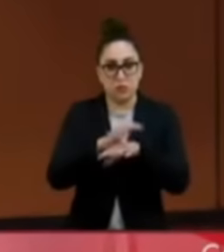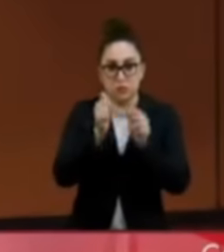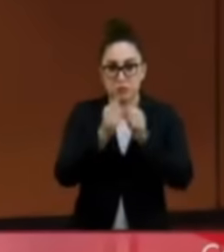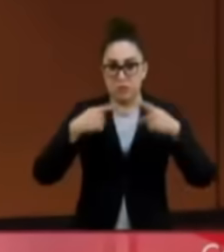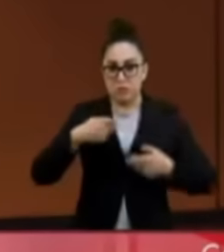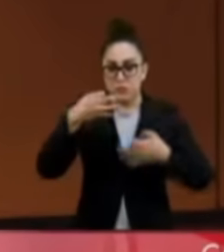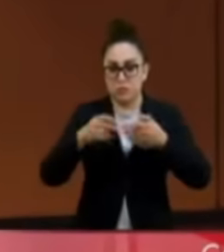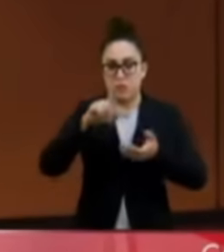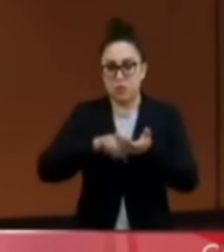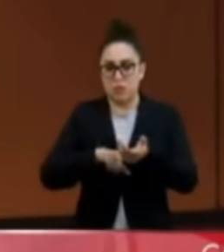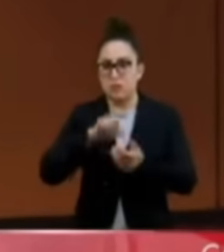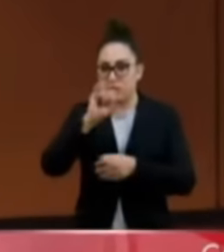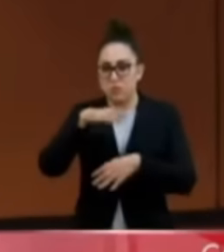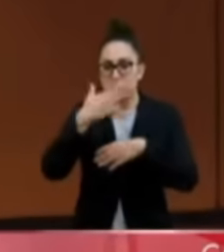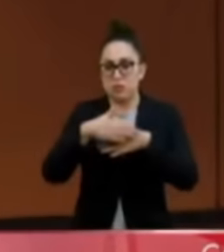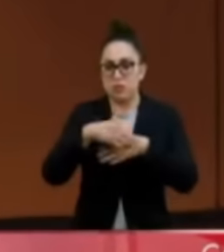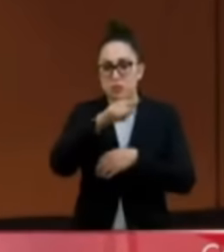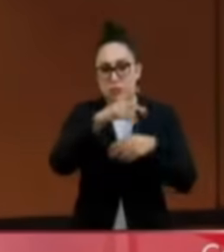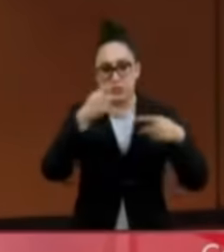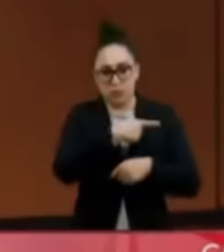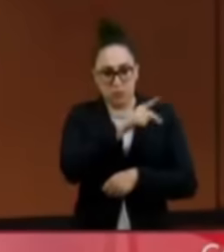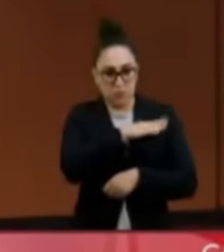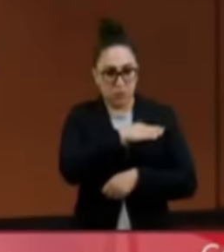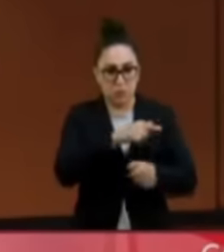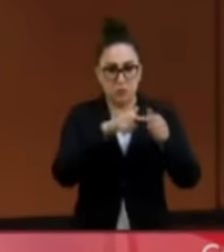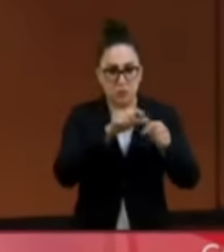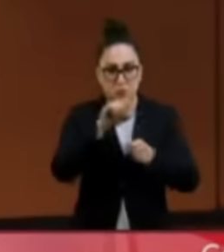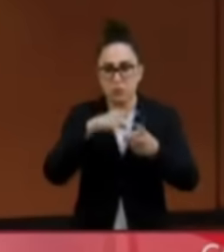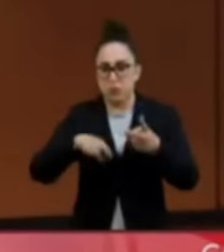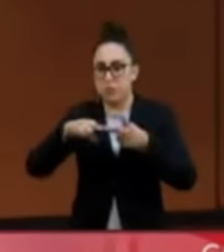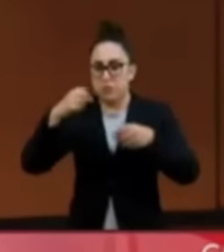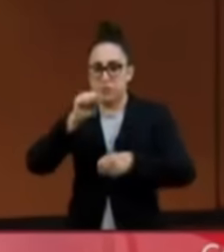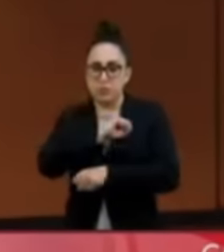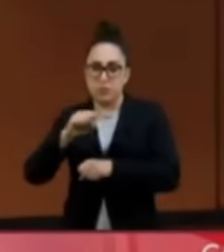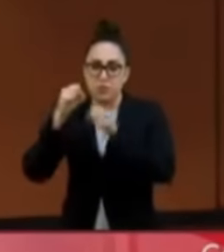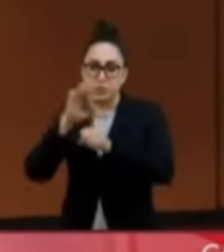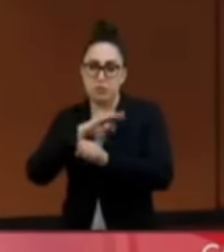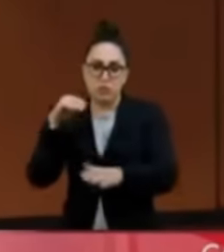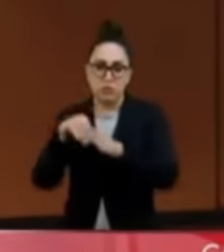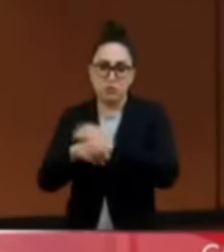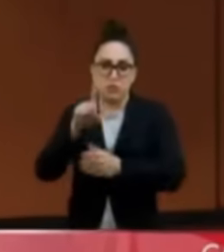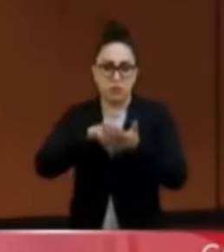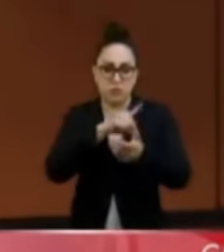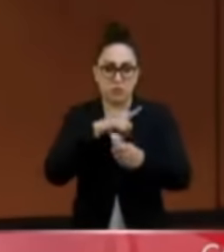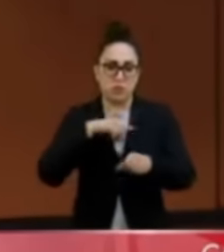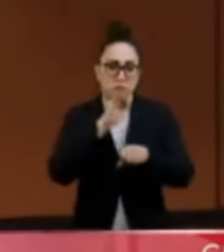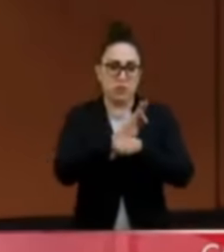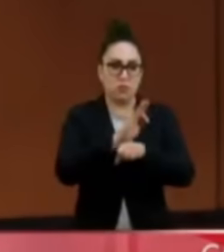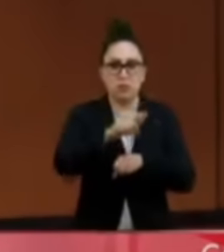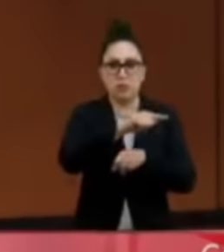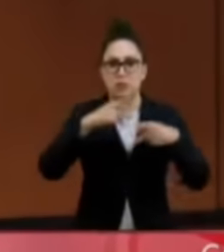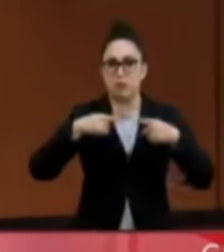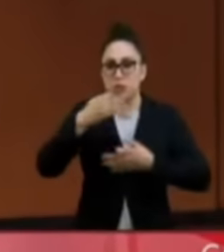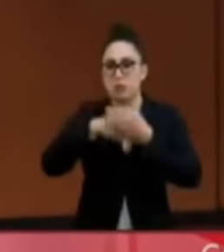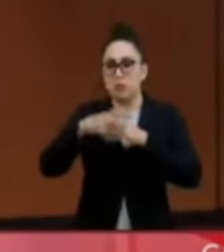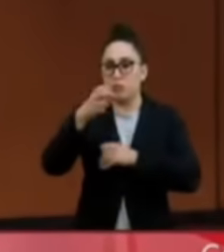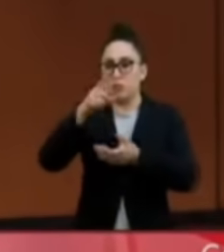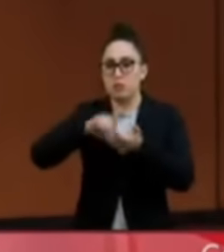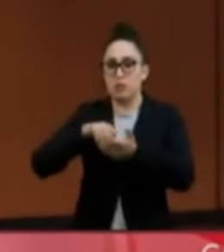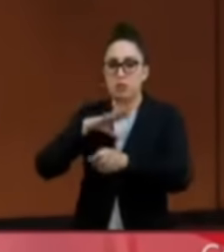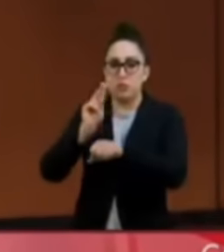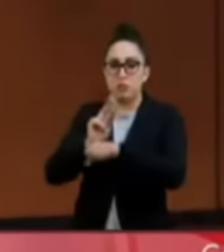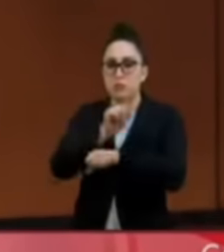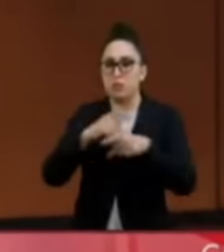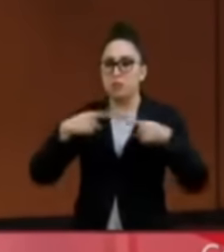Los buenos serán reelectos, los malos no se perpetuarán de la magistratura y habrá así un estímulo a la probidad, sabiendo que todos están vigilados por la opinión